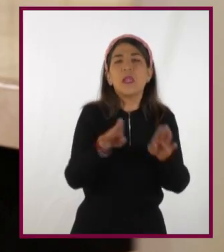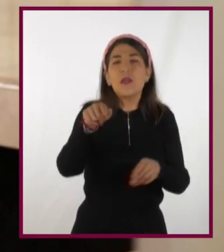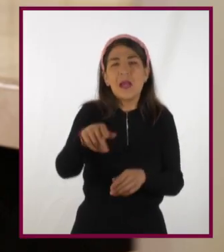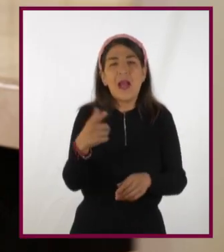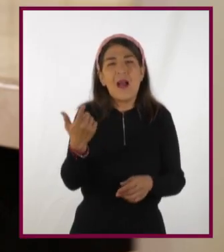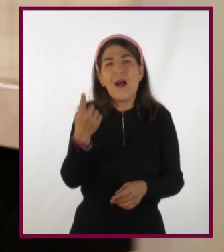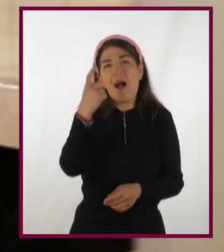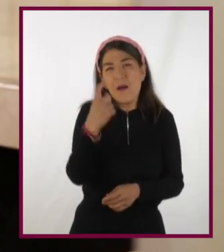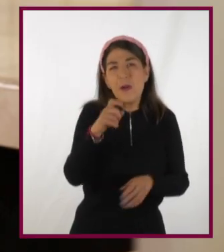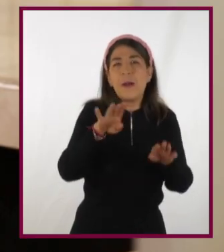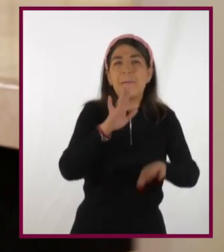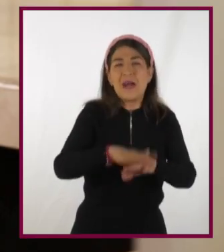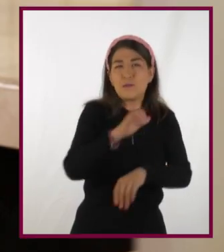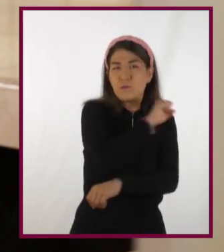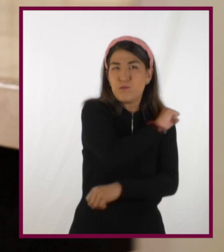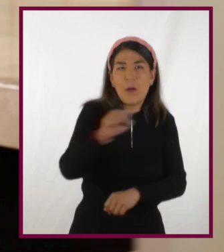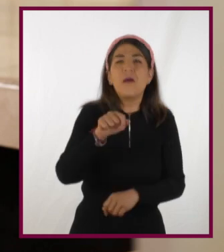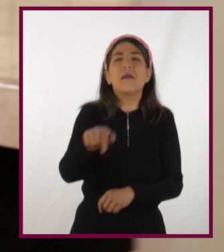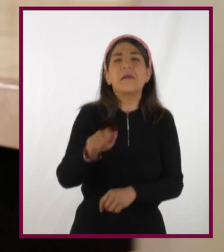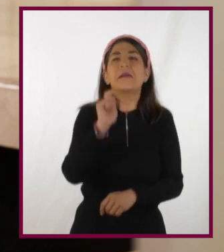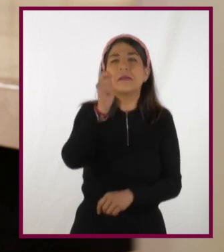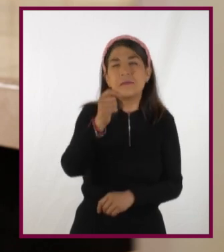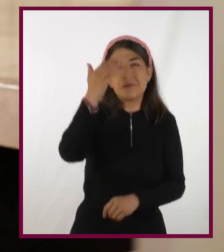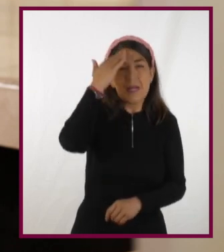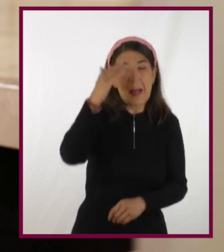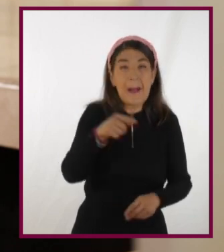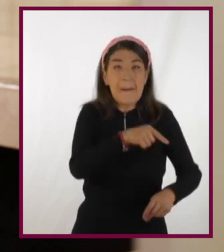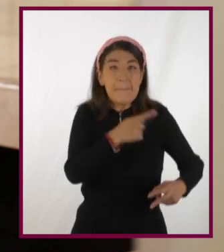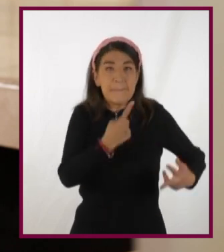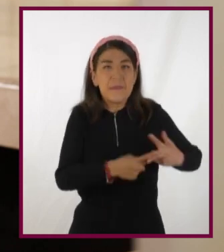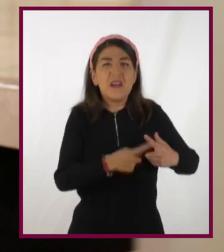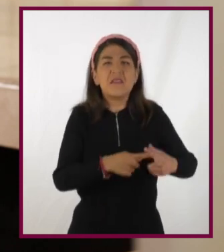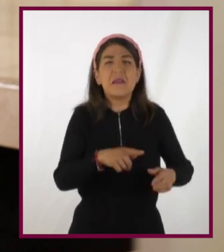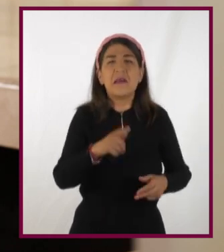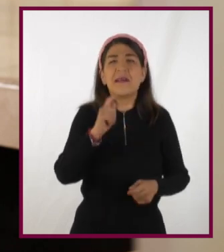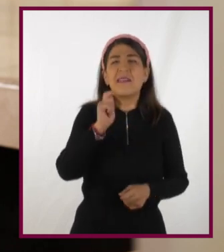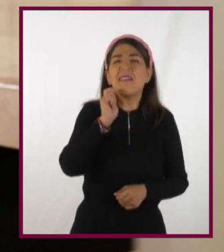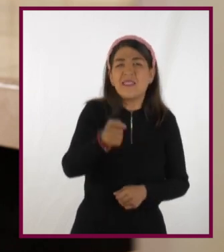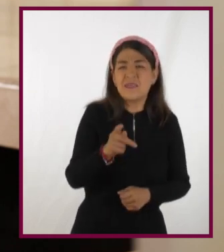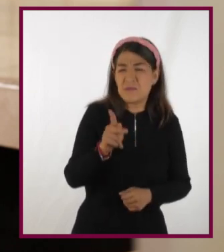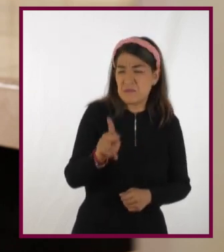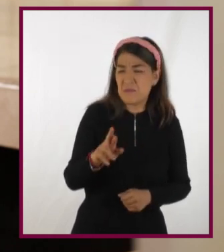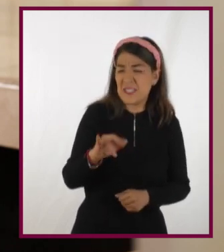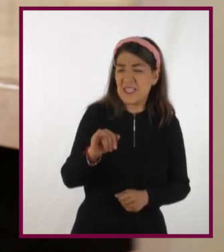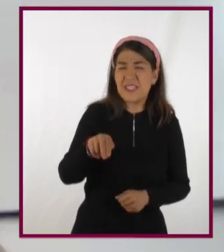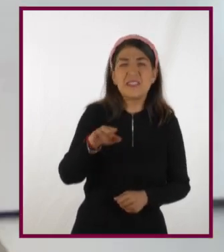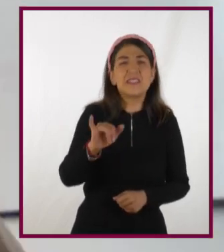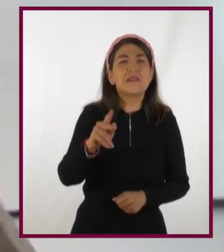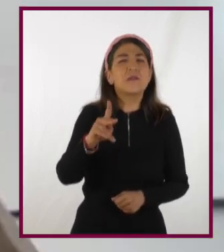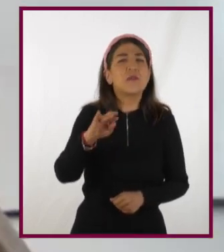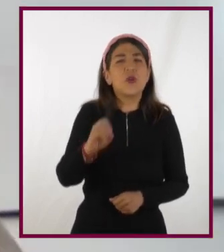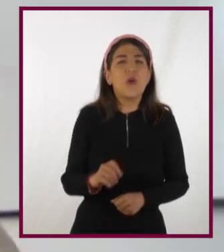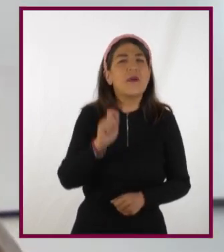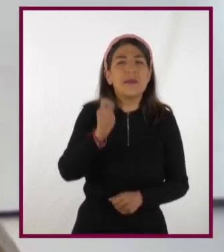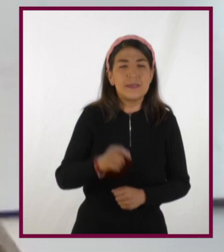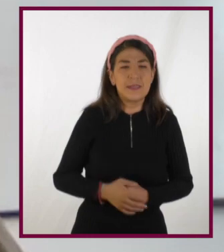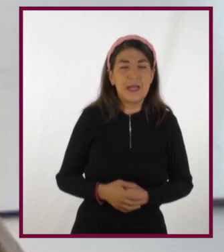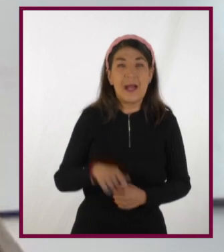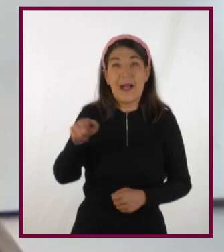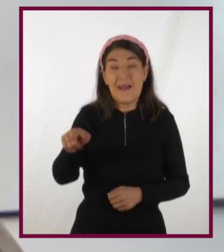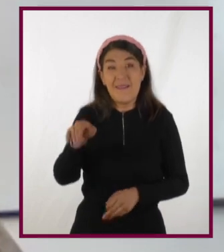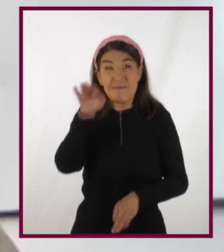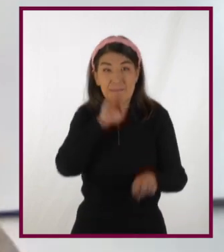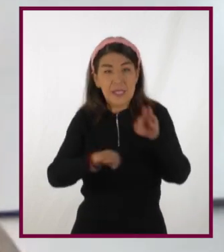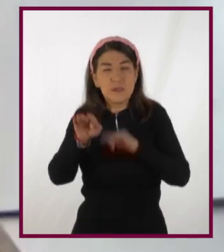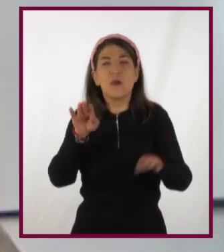otros fluidos se calcula con ciertos principios, pero en matemáticas, ¿qué significa un principio? Los principios en